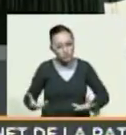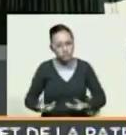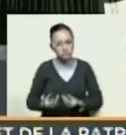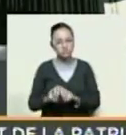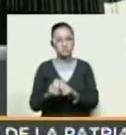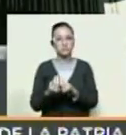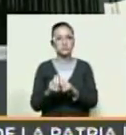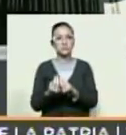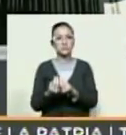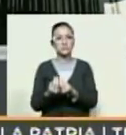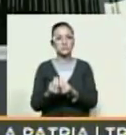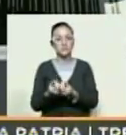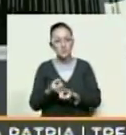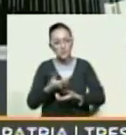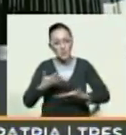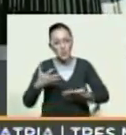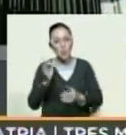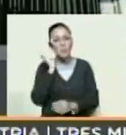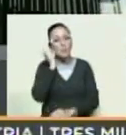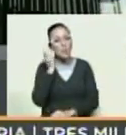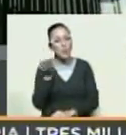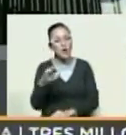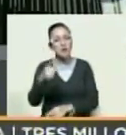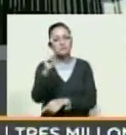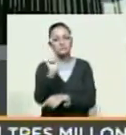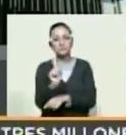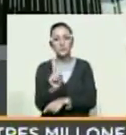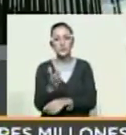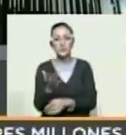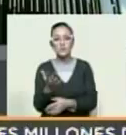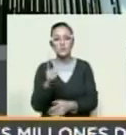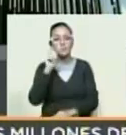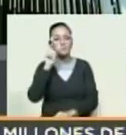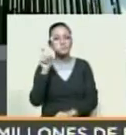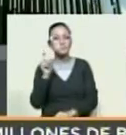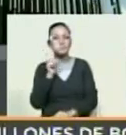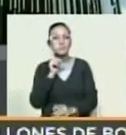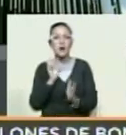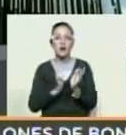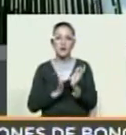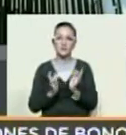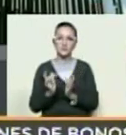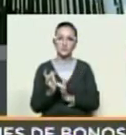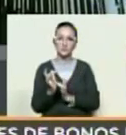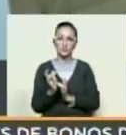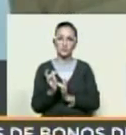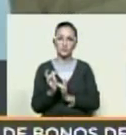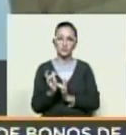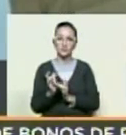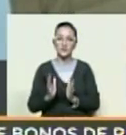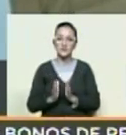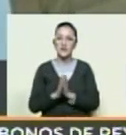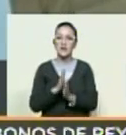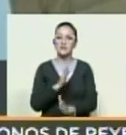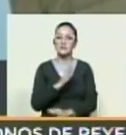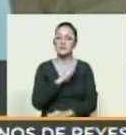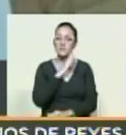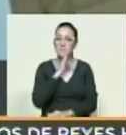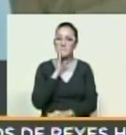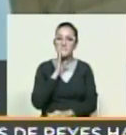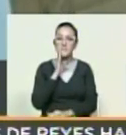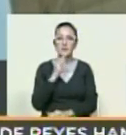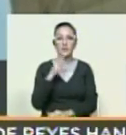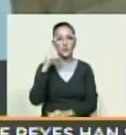bendita tú eres entre todas las mujeres y bendito el fruto de tu vientre Jesús. Santa María, Madre de